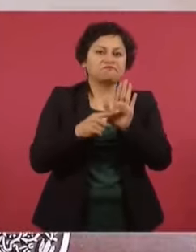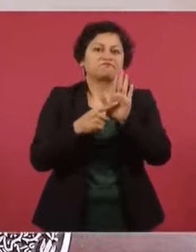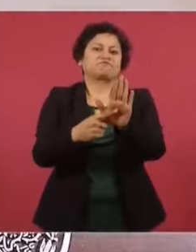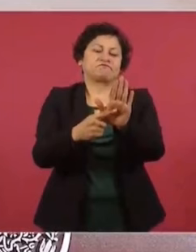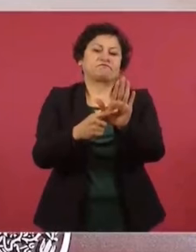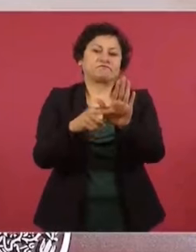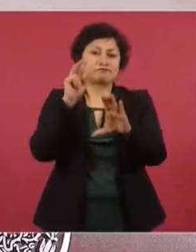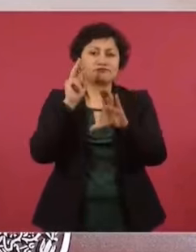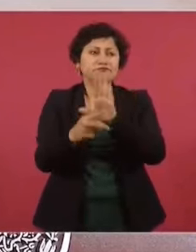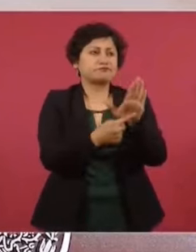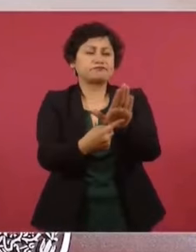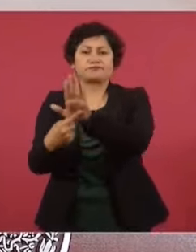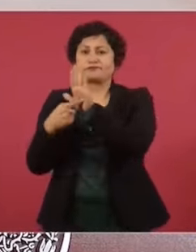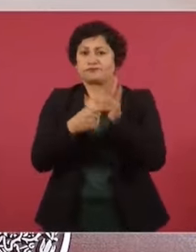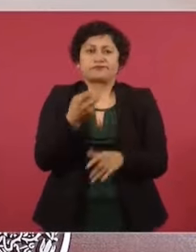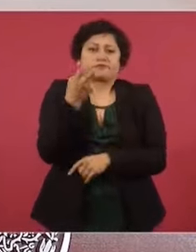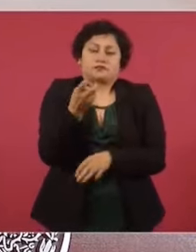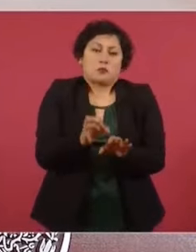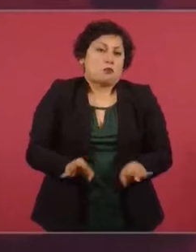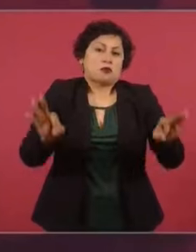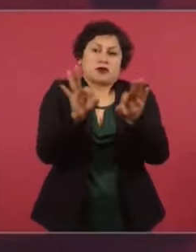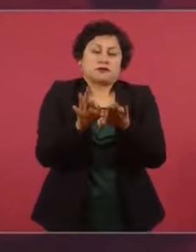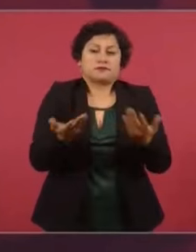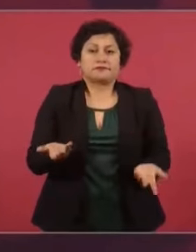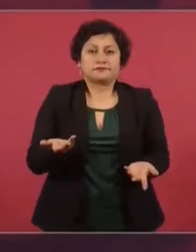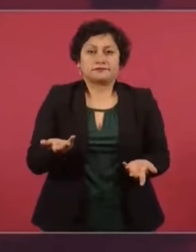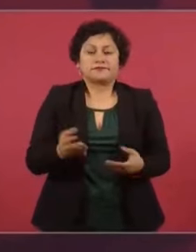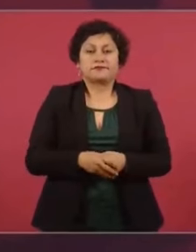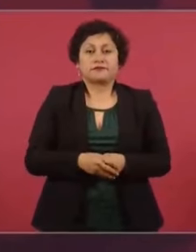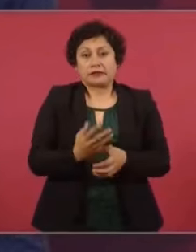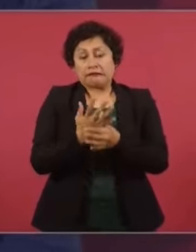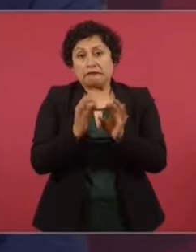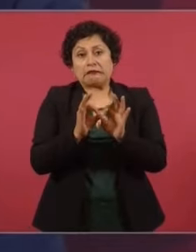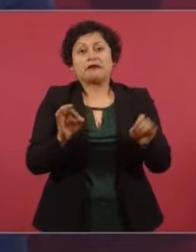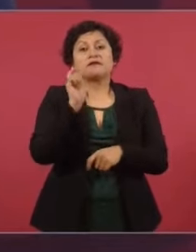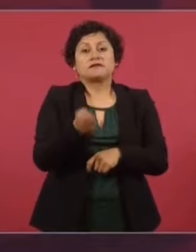la transparencia. El que